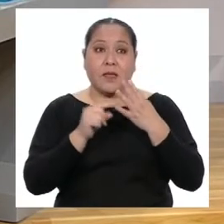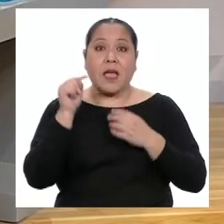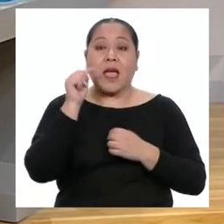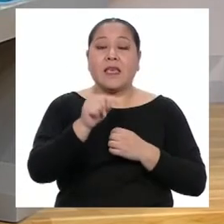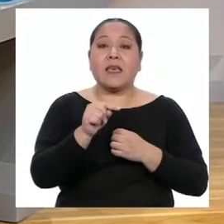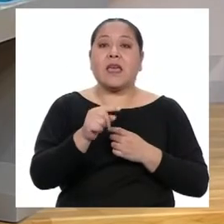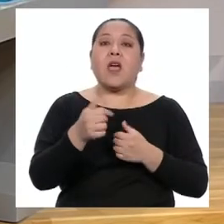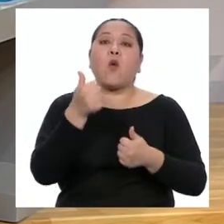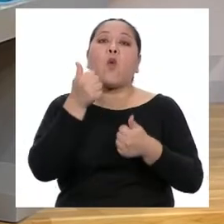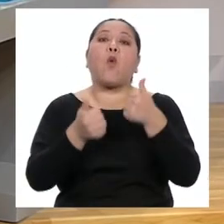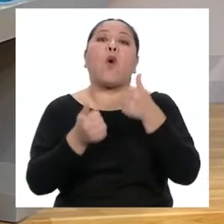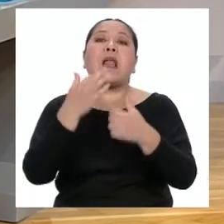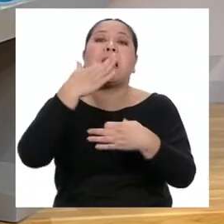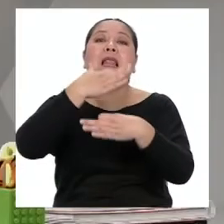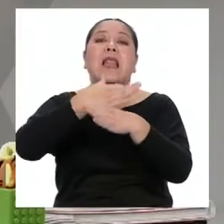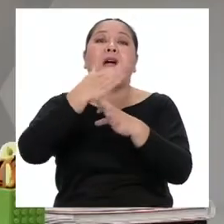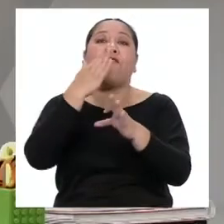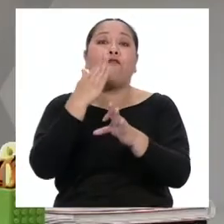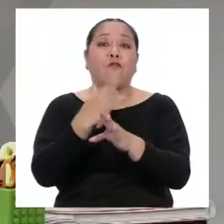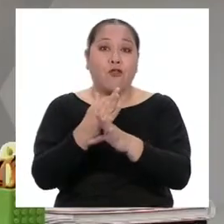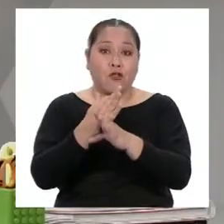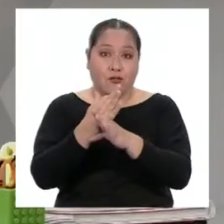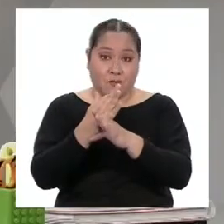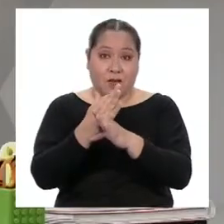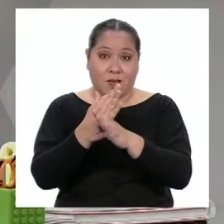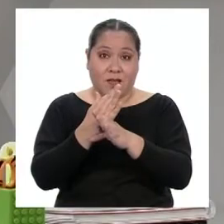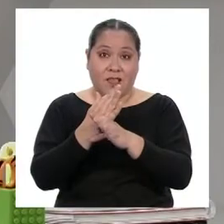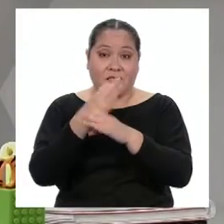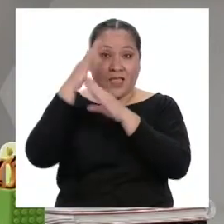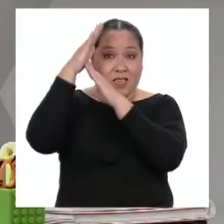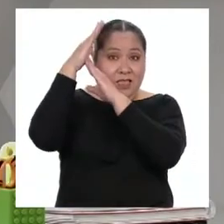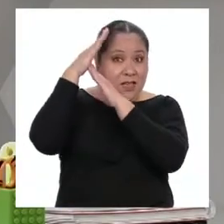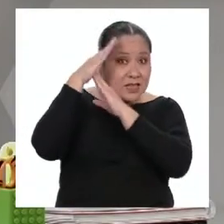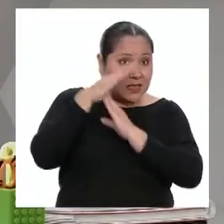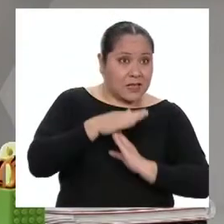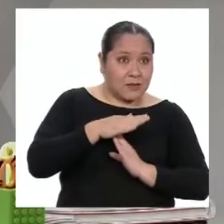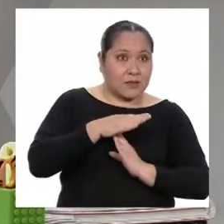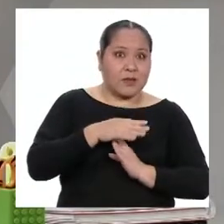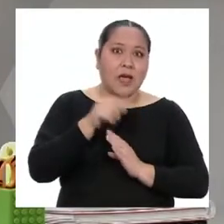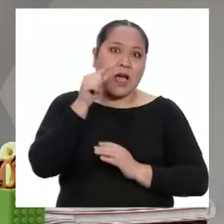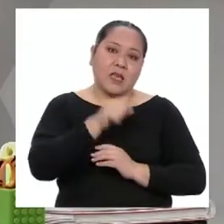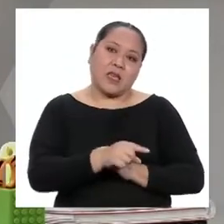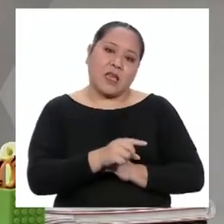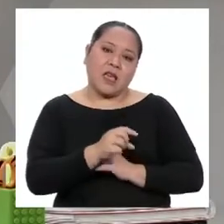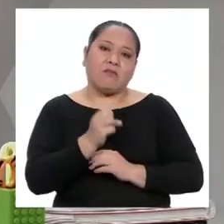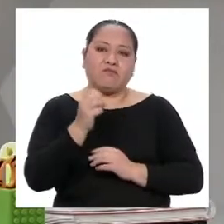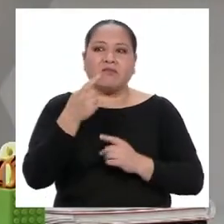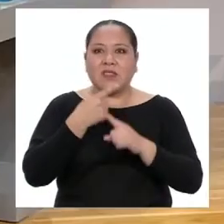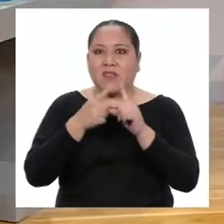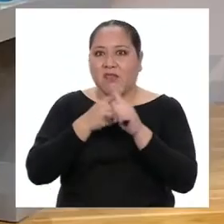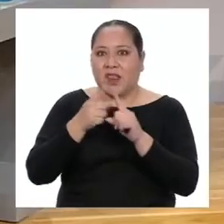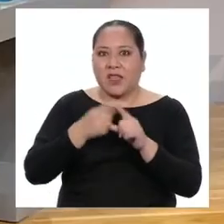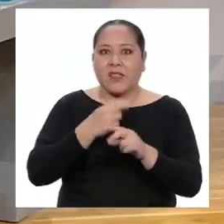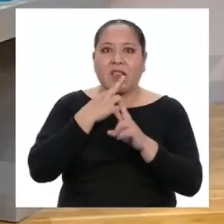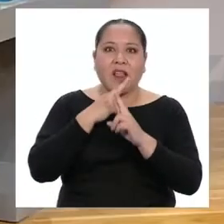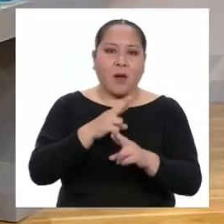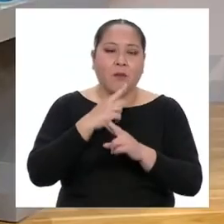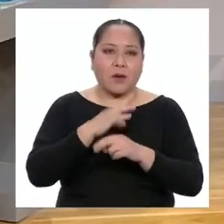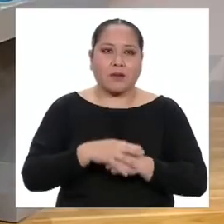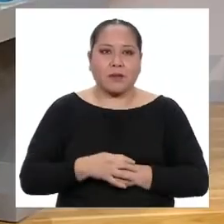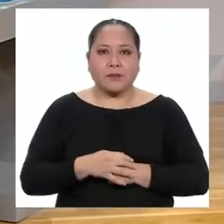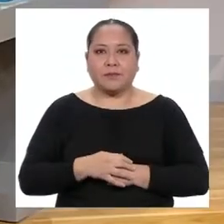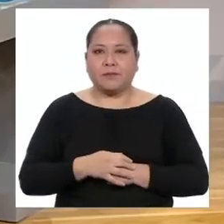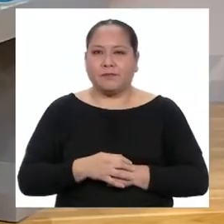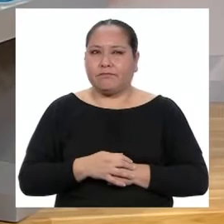el motivo de la discriminación, ¿verdad? Y habría varias posibles respuestas. Lo